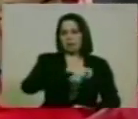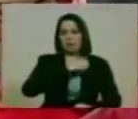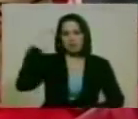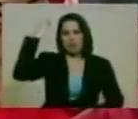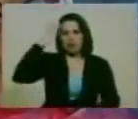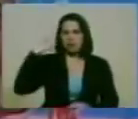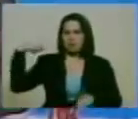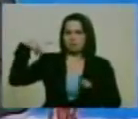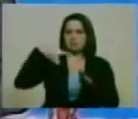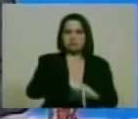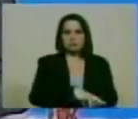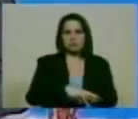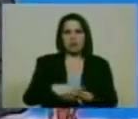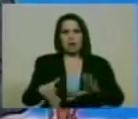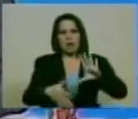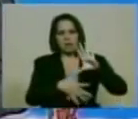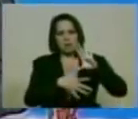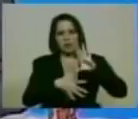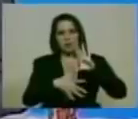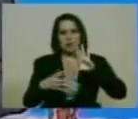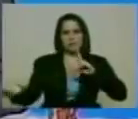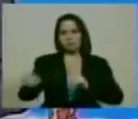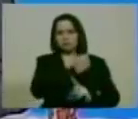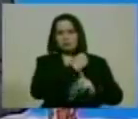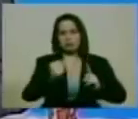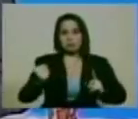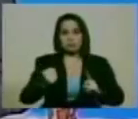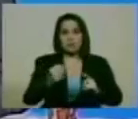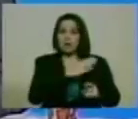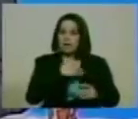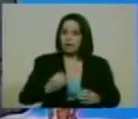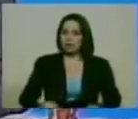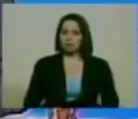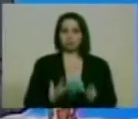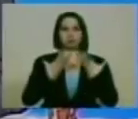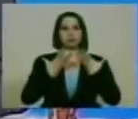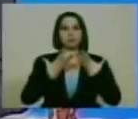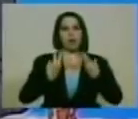América. Si queremos traer a la vida a Guaycaipuro,